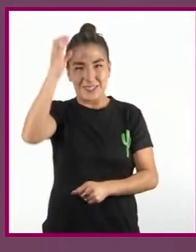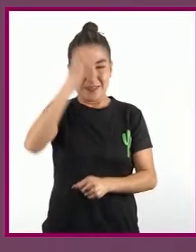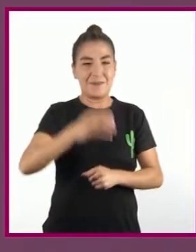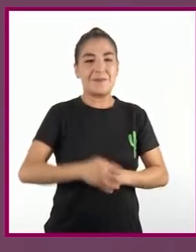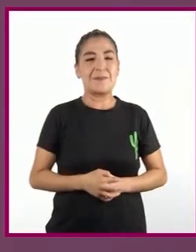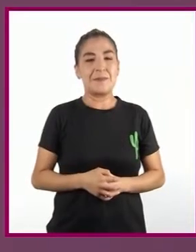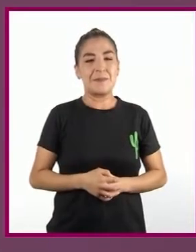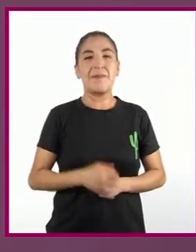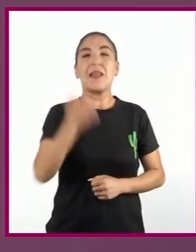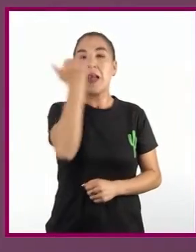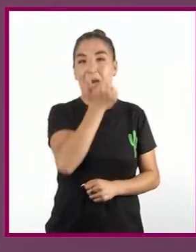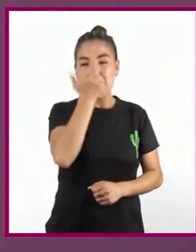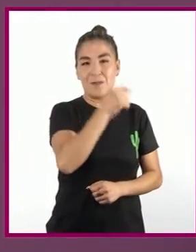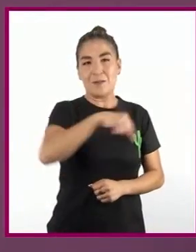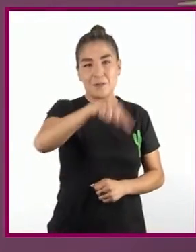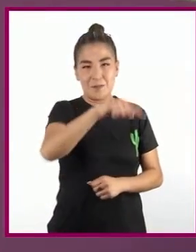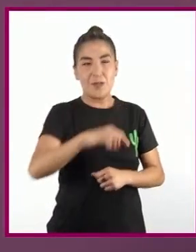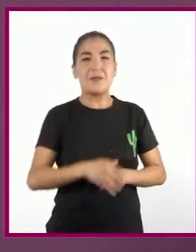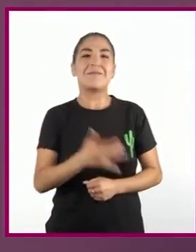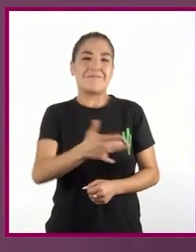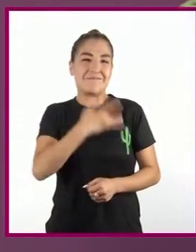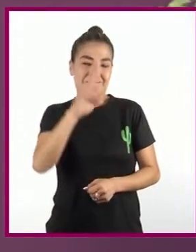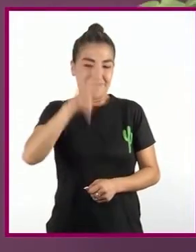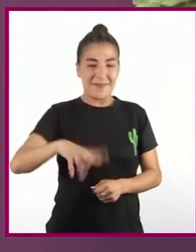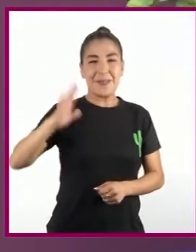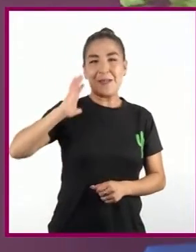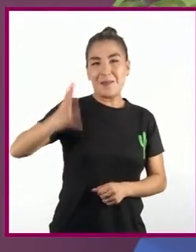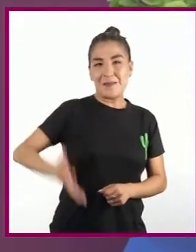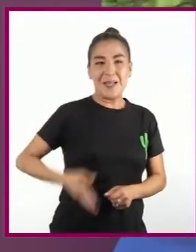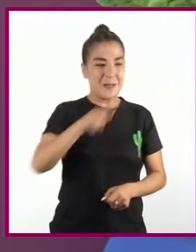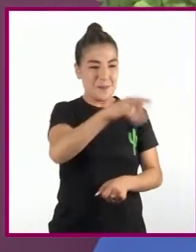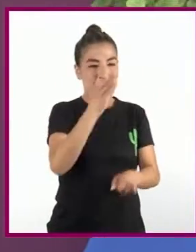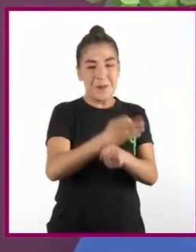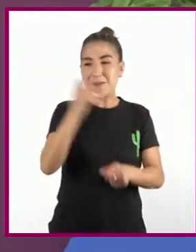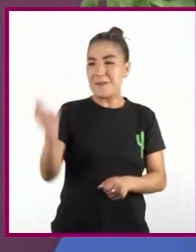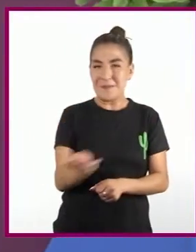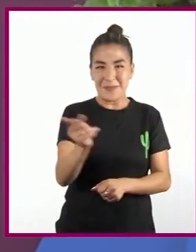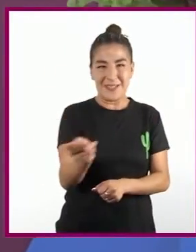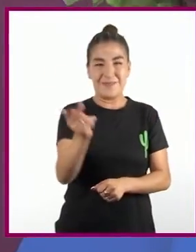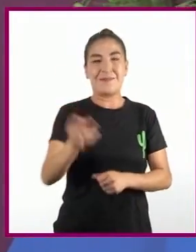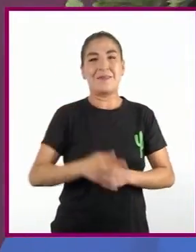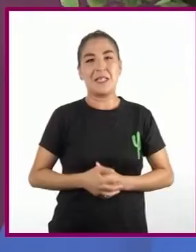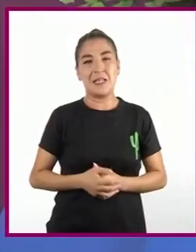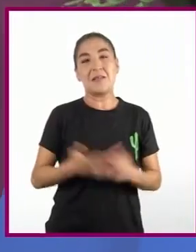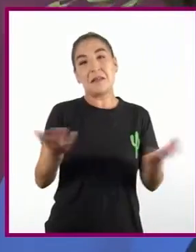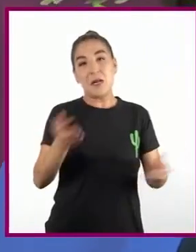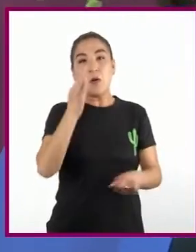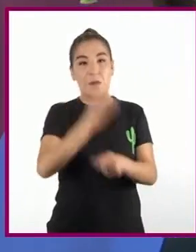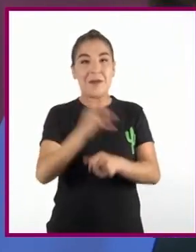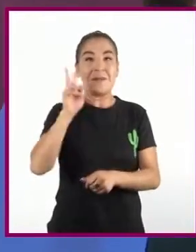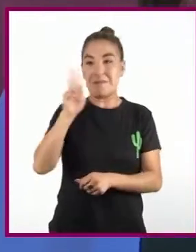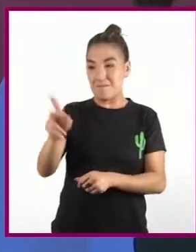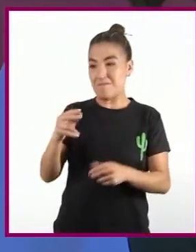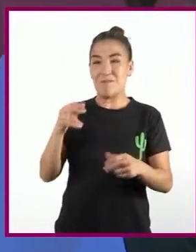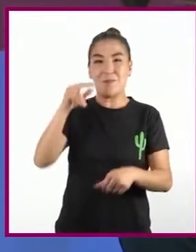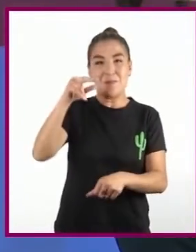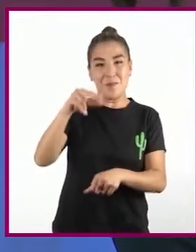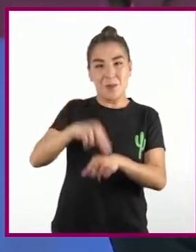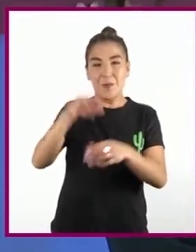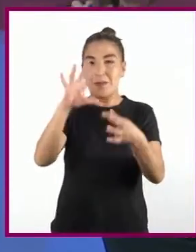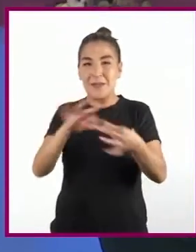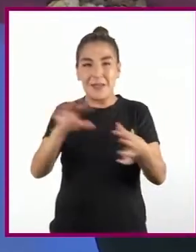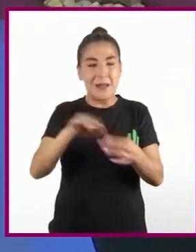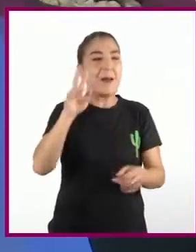Alumnas y alumnos, nos sentimos muy orgullosas de las preguntas que han planteado. pues por lo que hemos escuchado, están